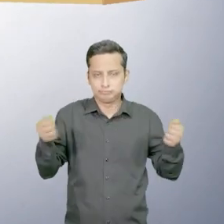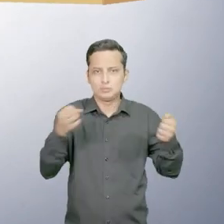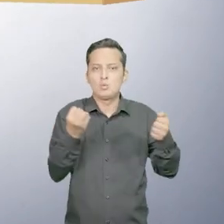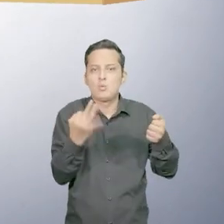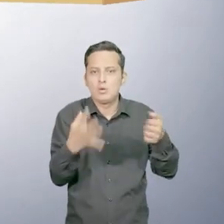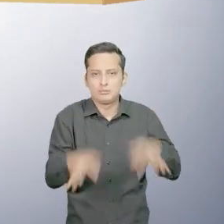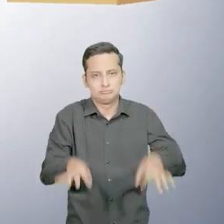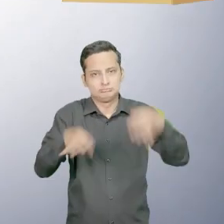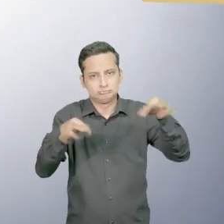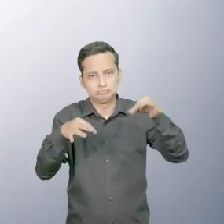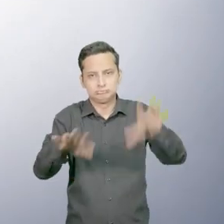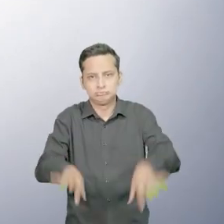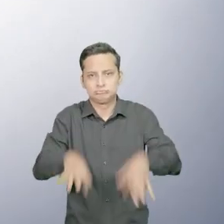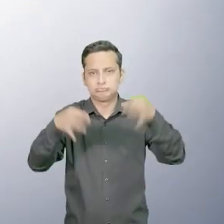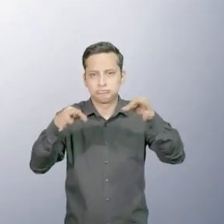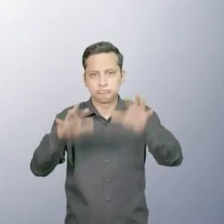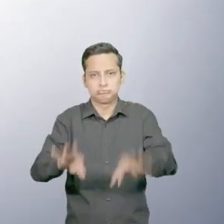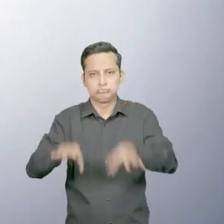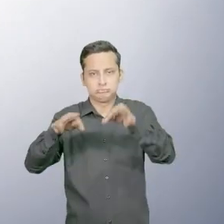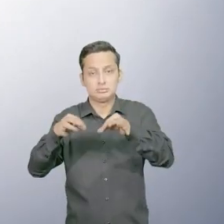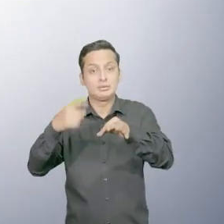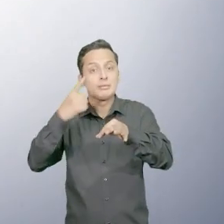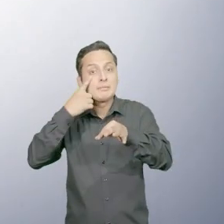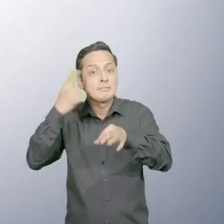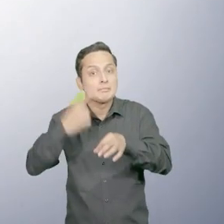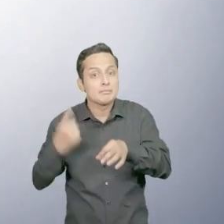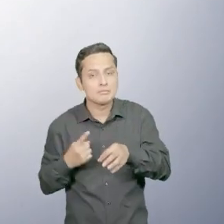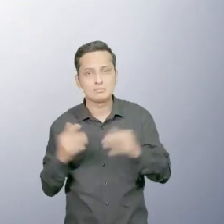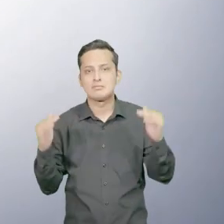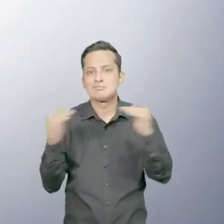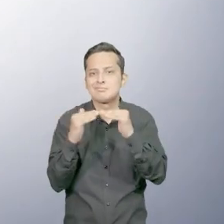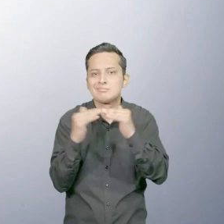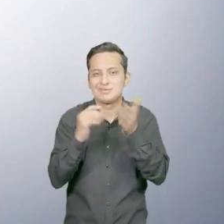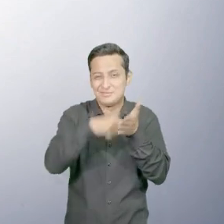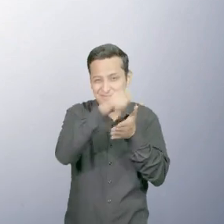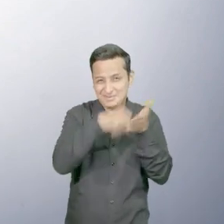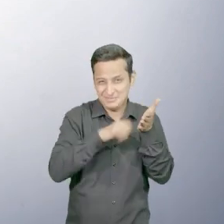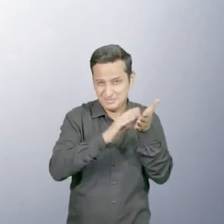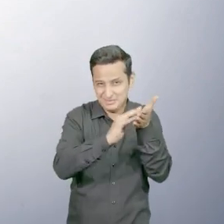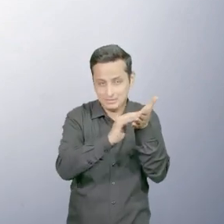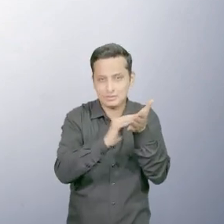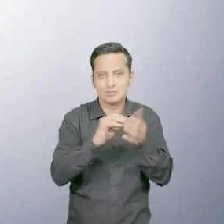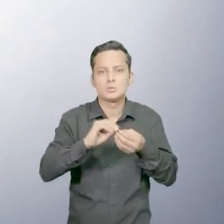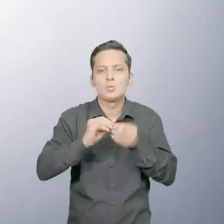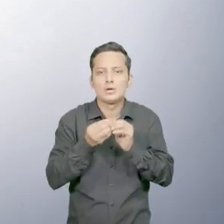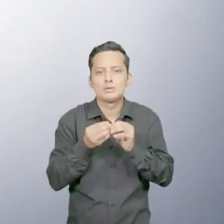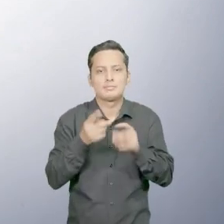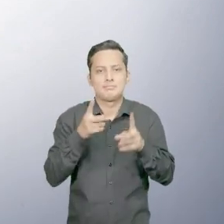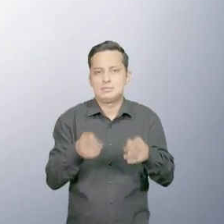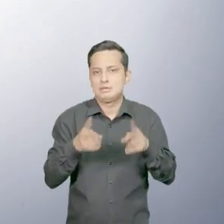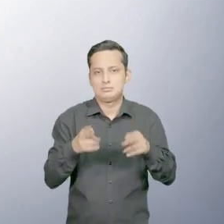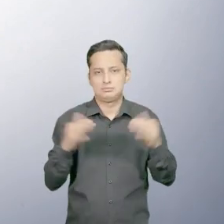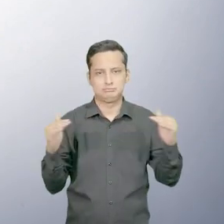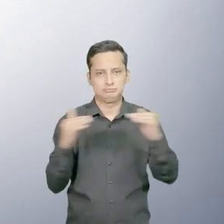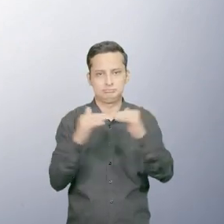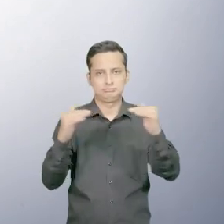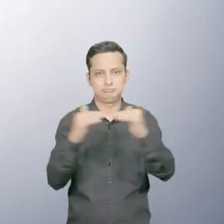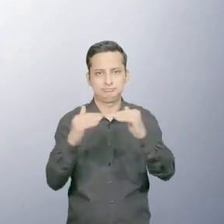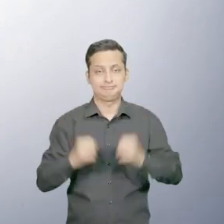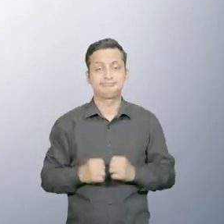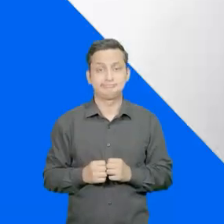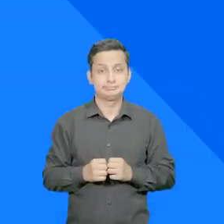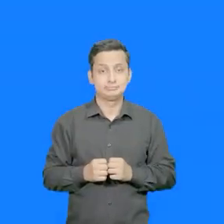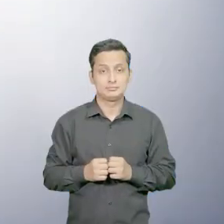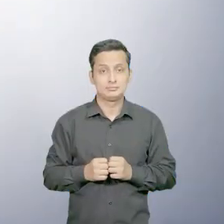las papeletas para verificar que coincidan con el número de huellas y firmas de los sufragantes en el padrón